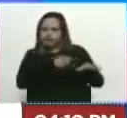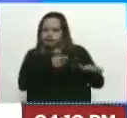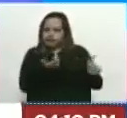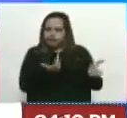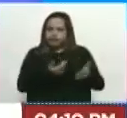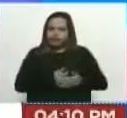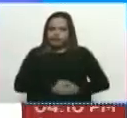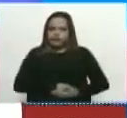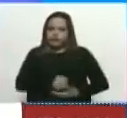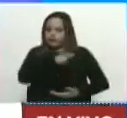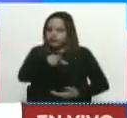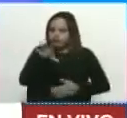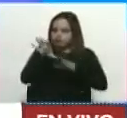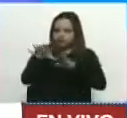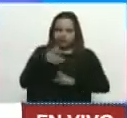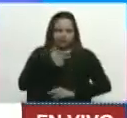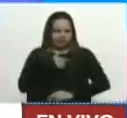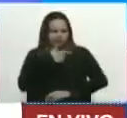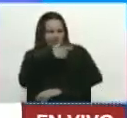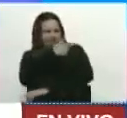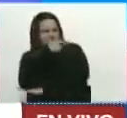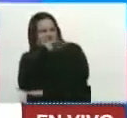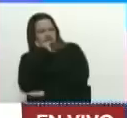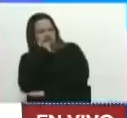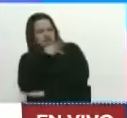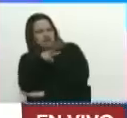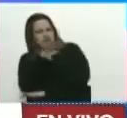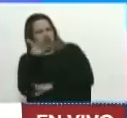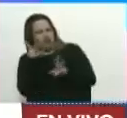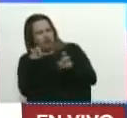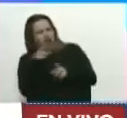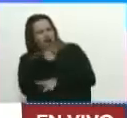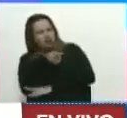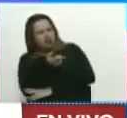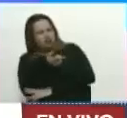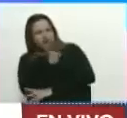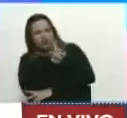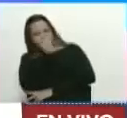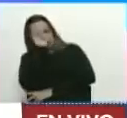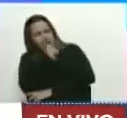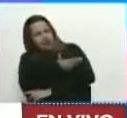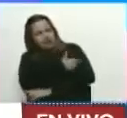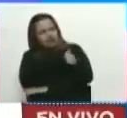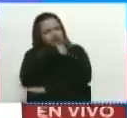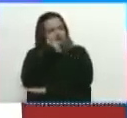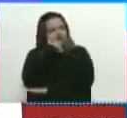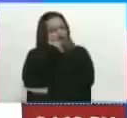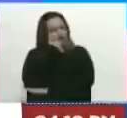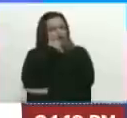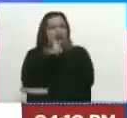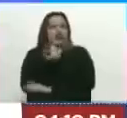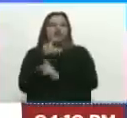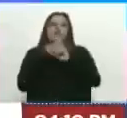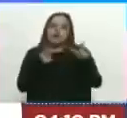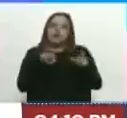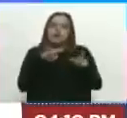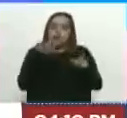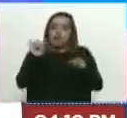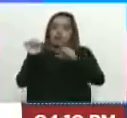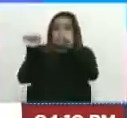Cualquier humorista diría, sospechosa la weá. Uno no entiende. Pero claro, tienen sistemas de salud